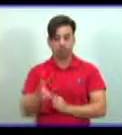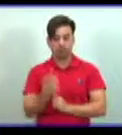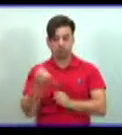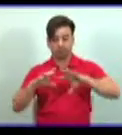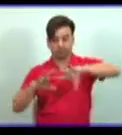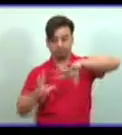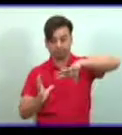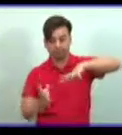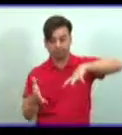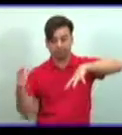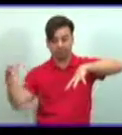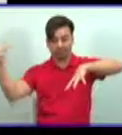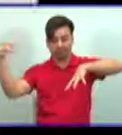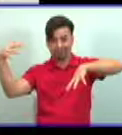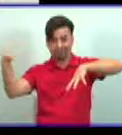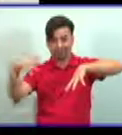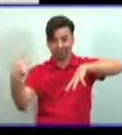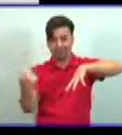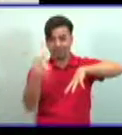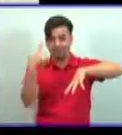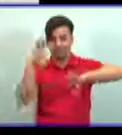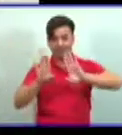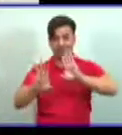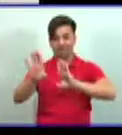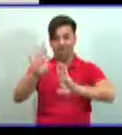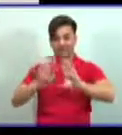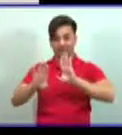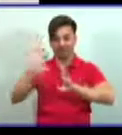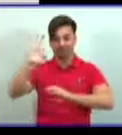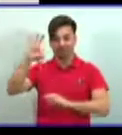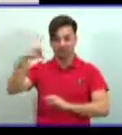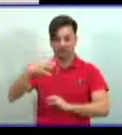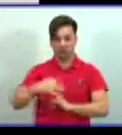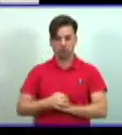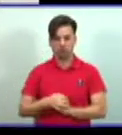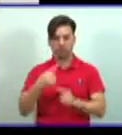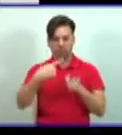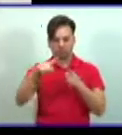defensa de los rayos solares. En esta encontramos varios satélites.